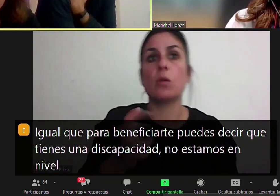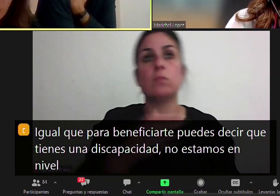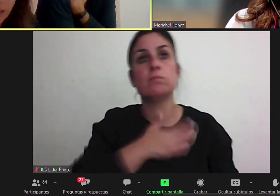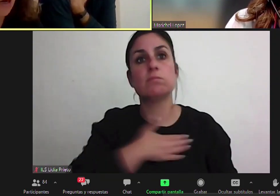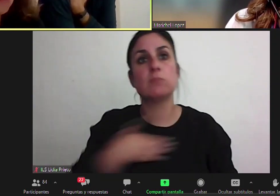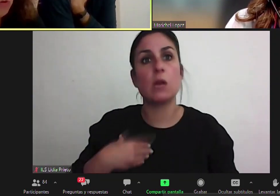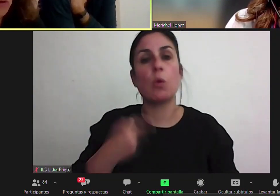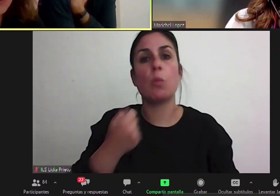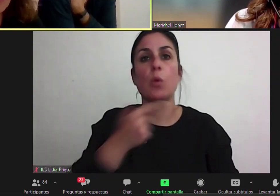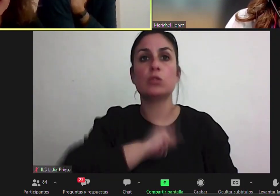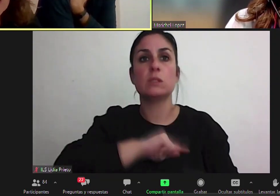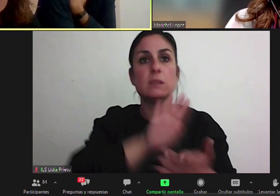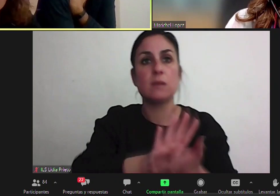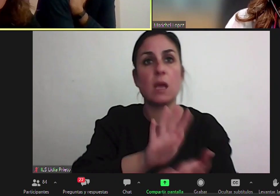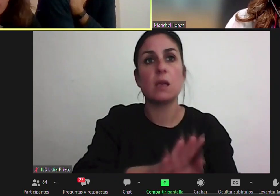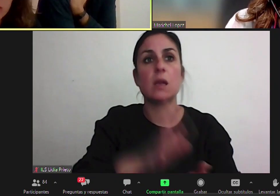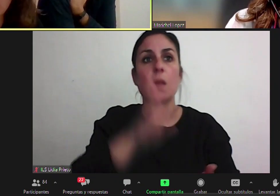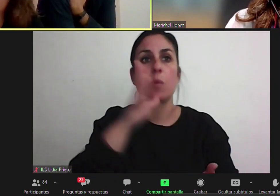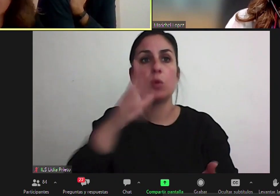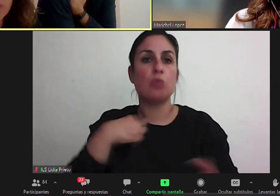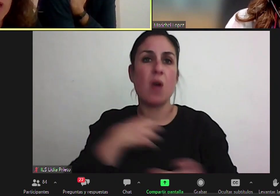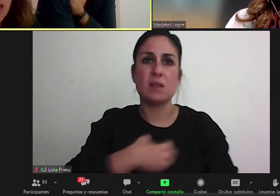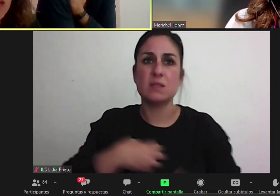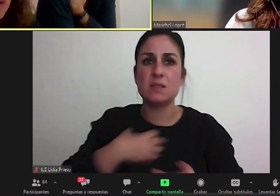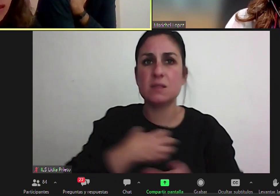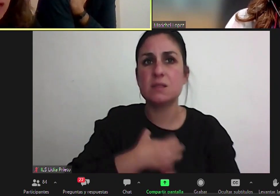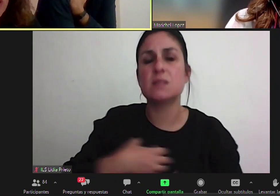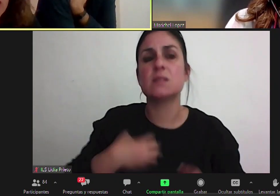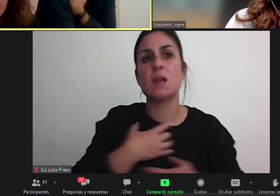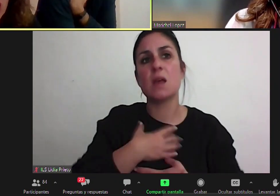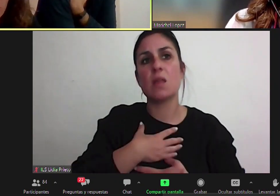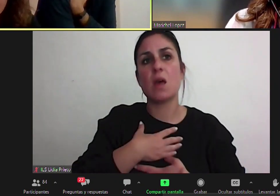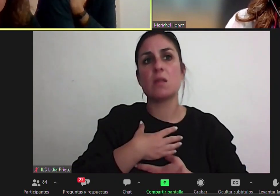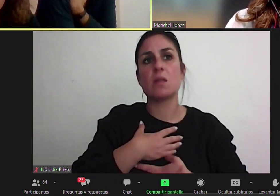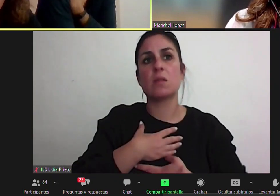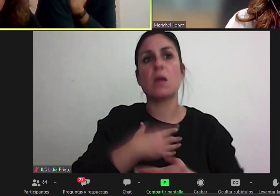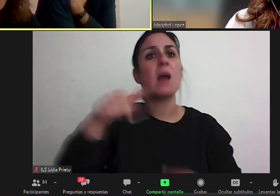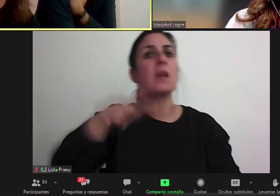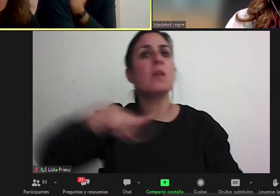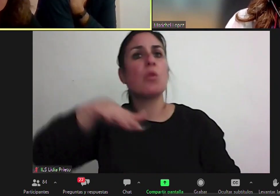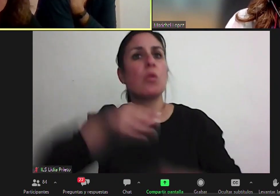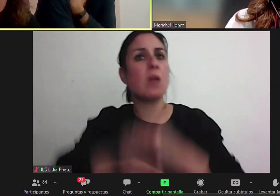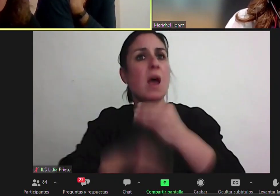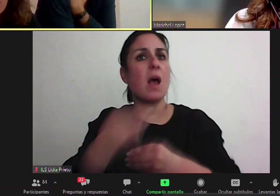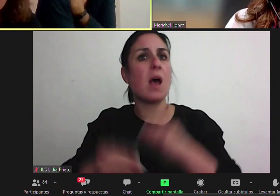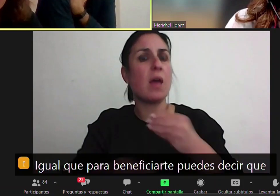ansiedad, etcétera, ¿no? Lo comento con el ¿Qué hay para hacer por aquí, por la zona? Pues es